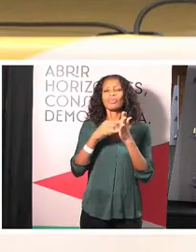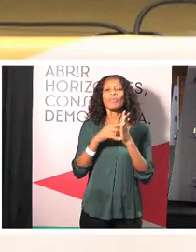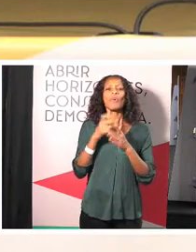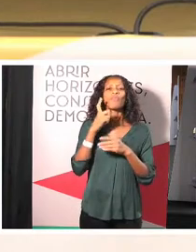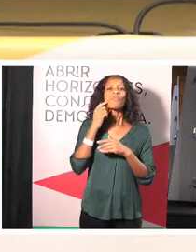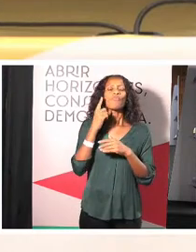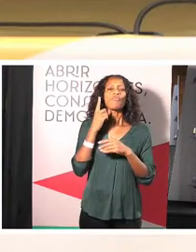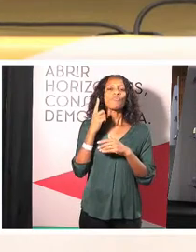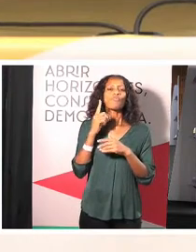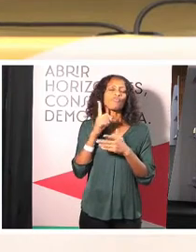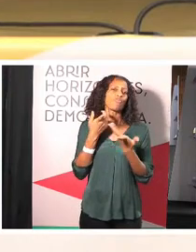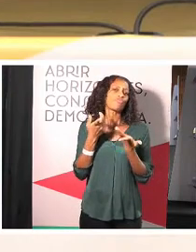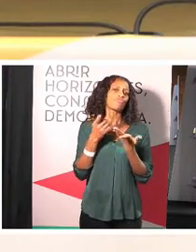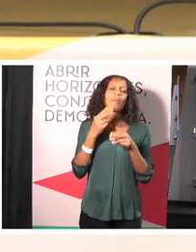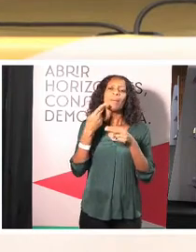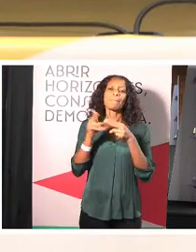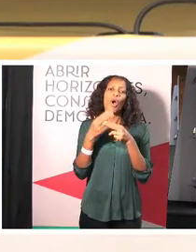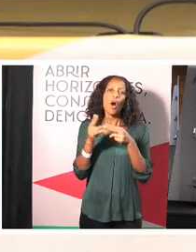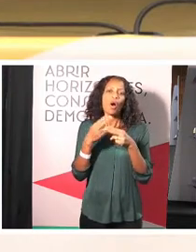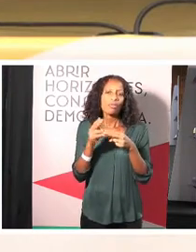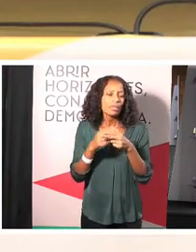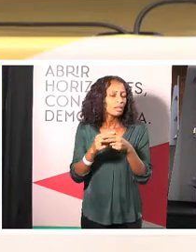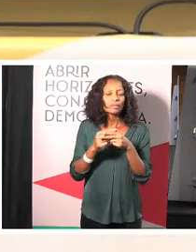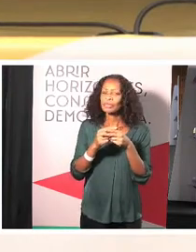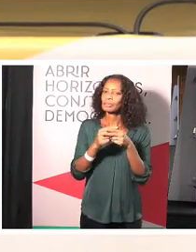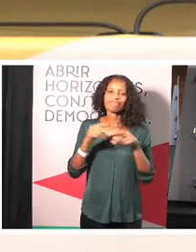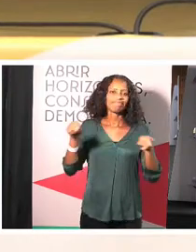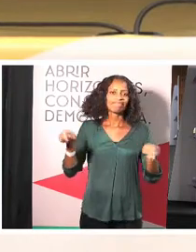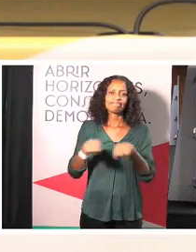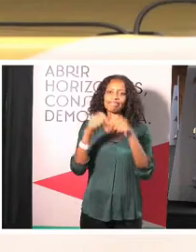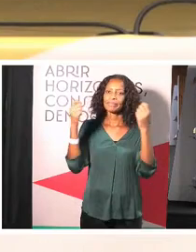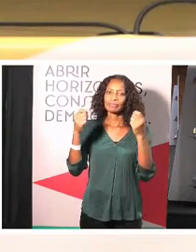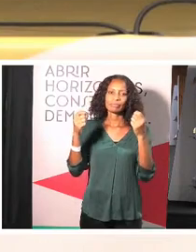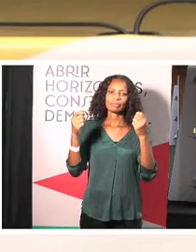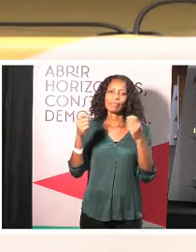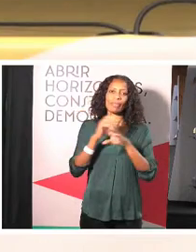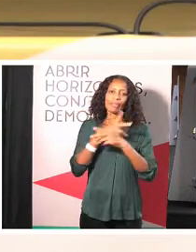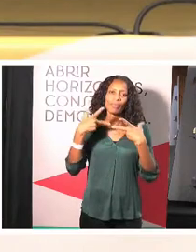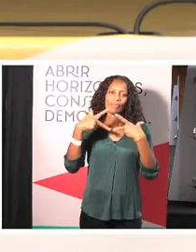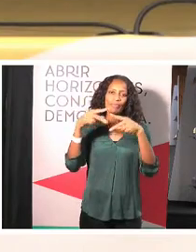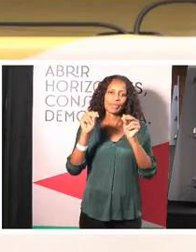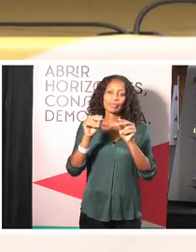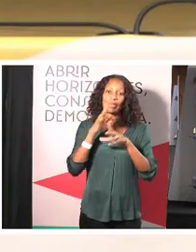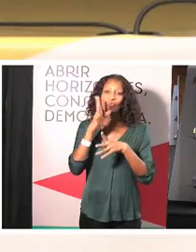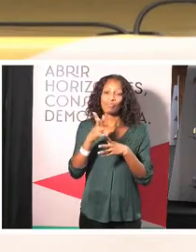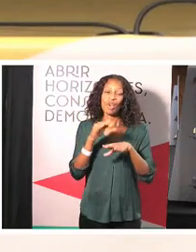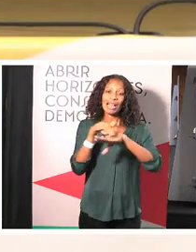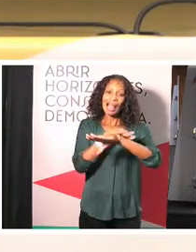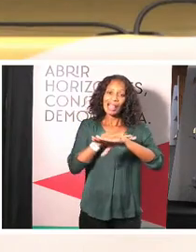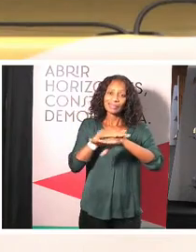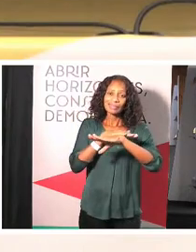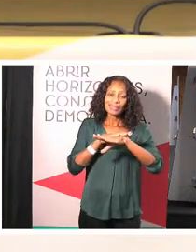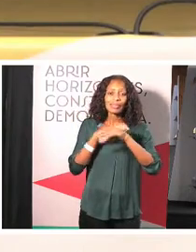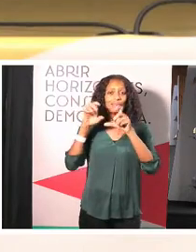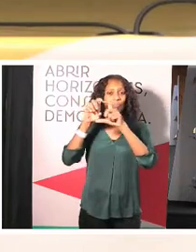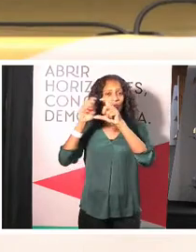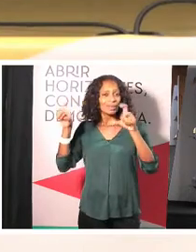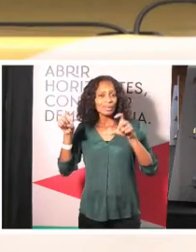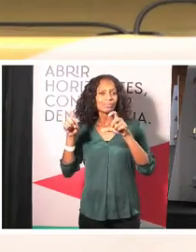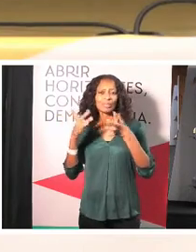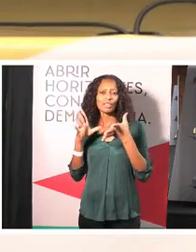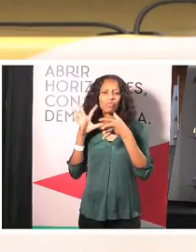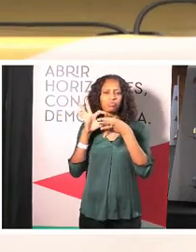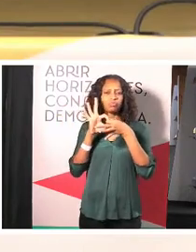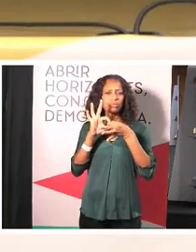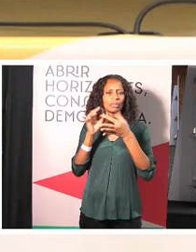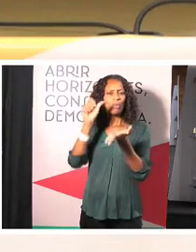que sale de la Segunda Guerra Mundial, pero que ha recorrido los 500 años de la historia del capitalismo, donde el Estado y la empresa estaban en el centro. Todo eso ha